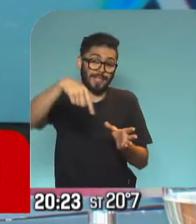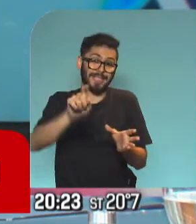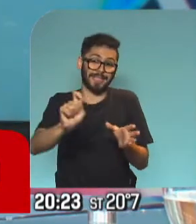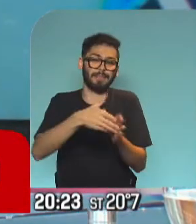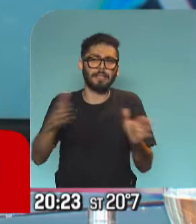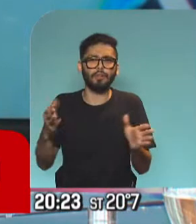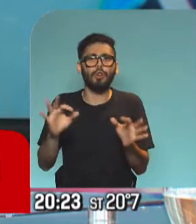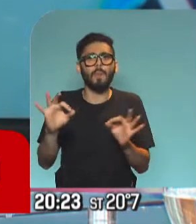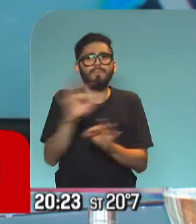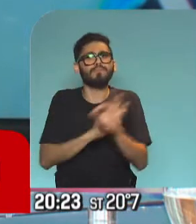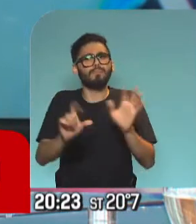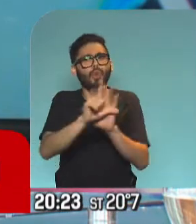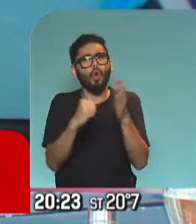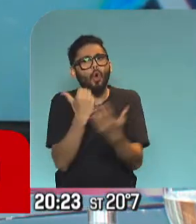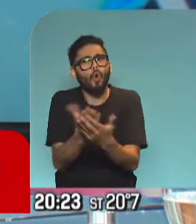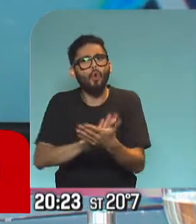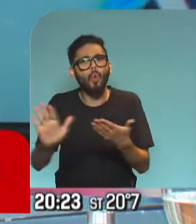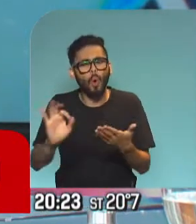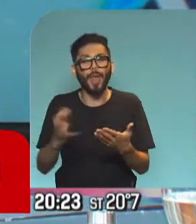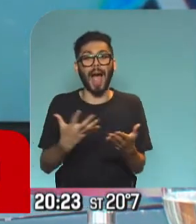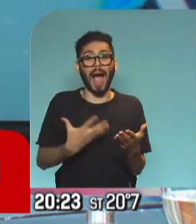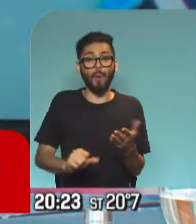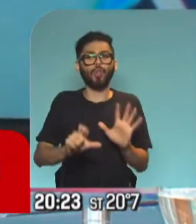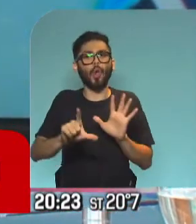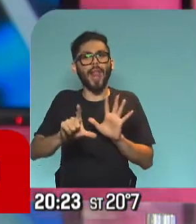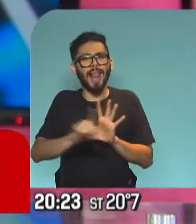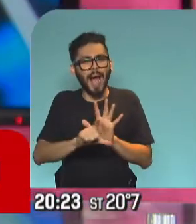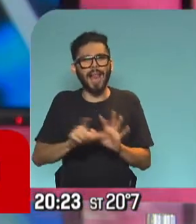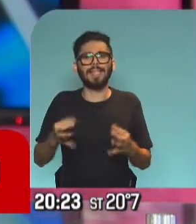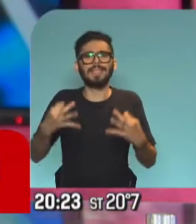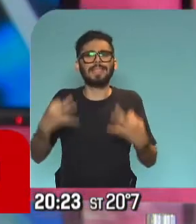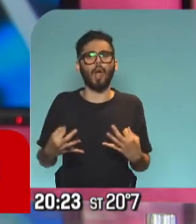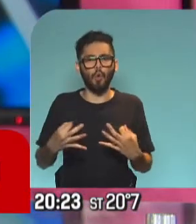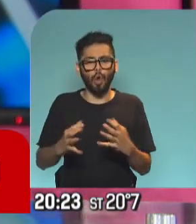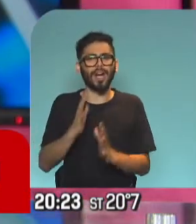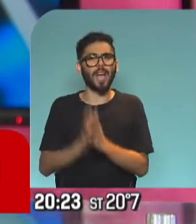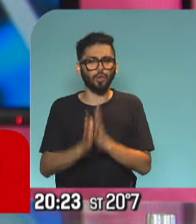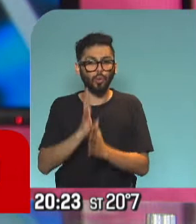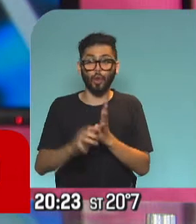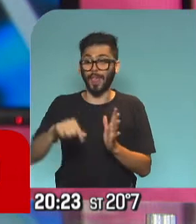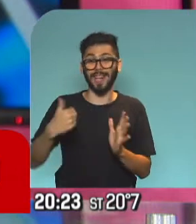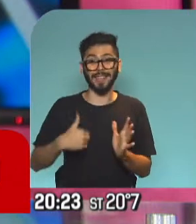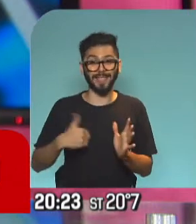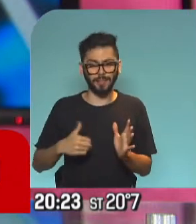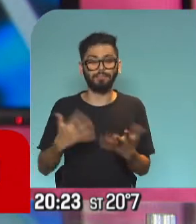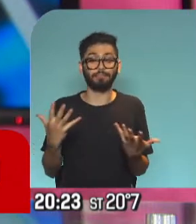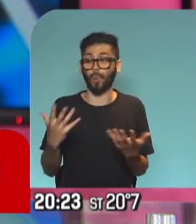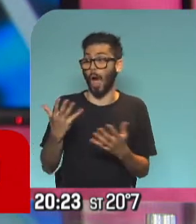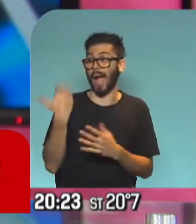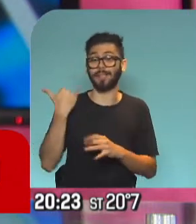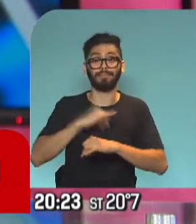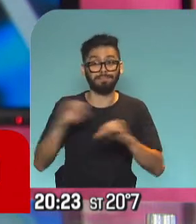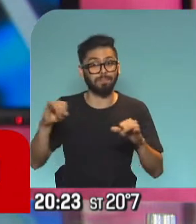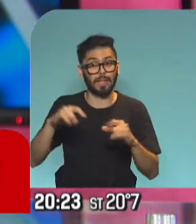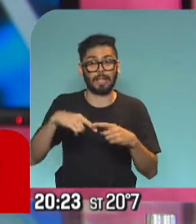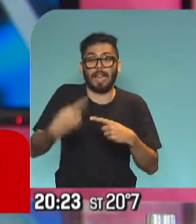nuevo proyecto para un aborto legal, seguro y gratuito aquí en la República Argentina. Así es, Gaby. Y el día después, y por supuesto, las repercusiones, cómo cayó